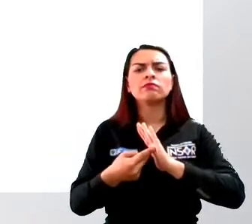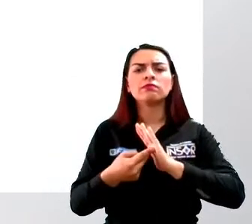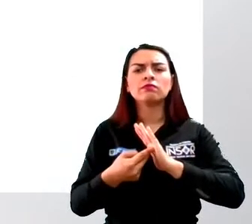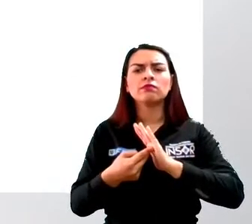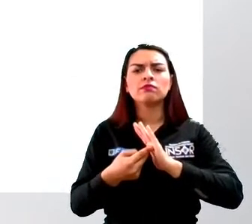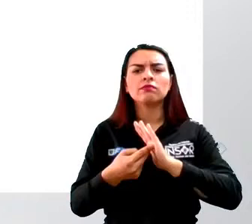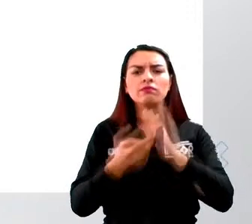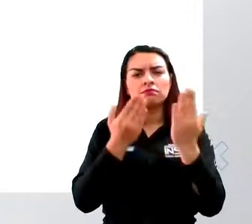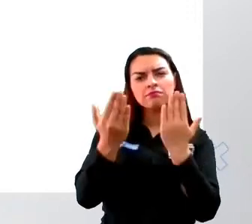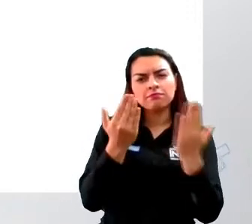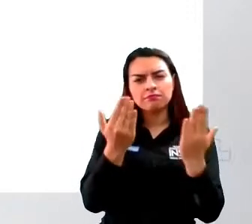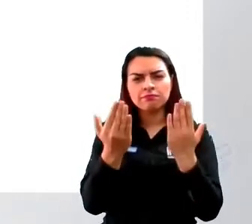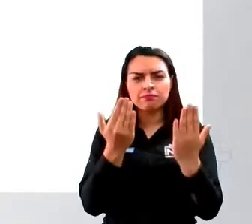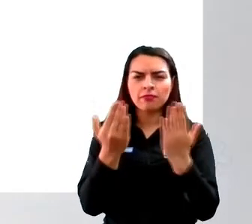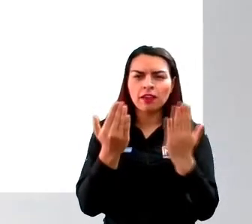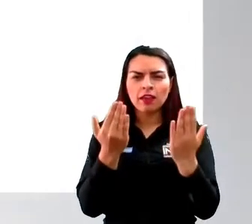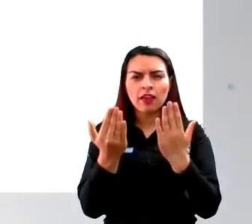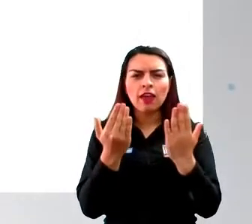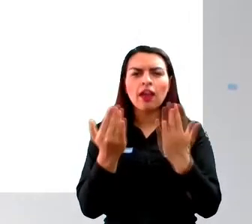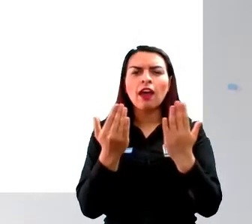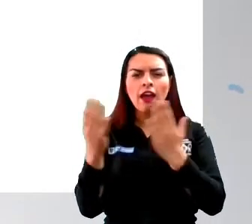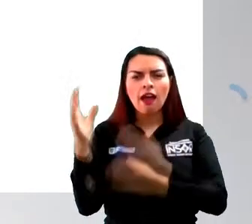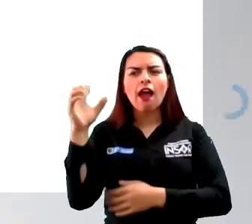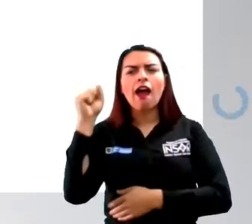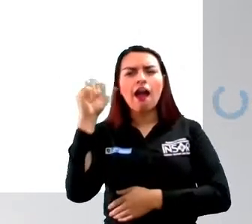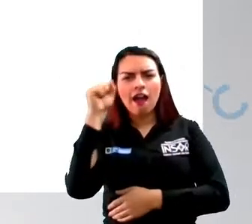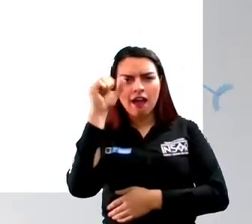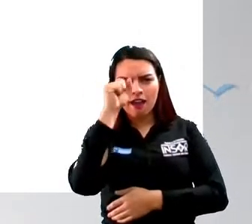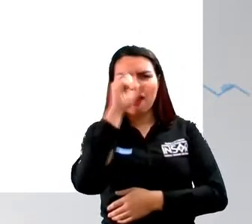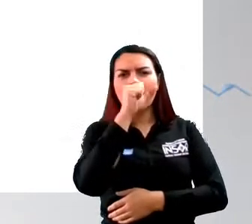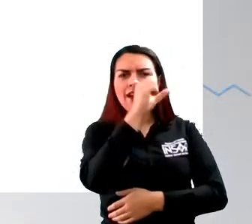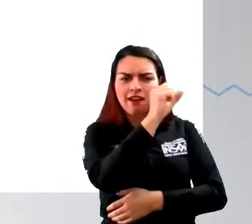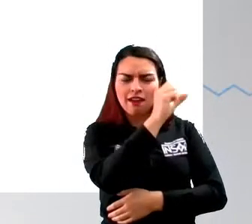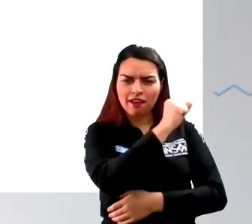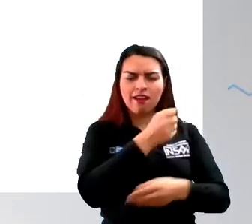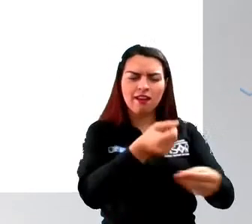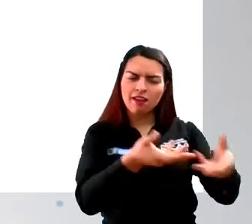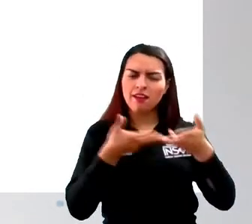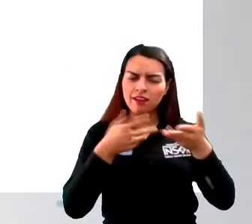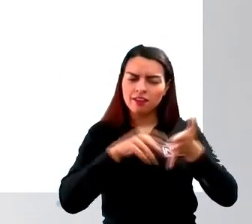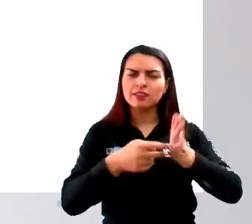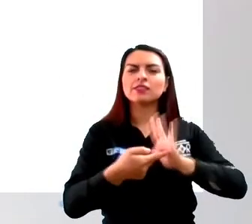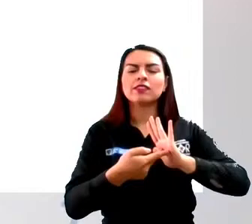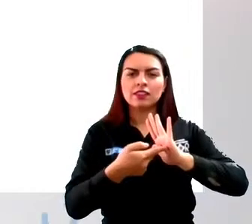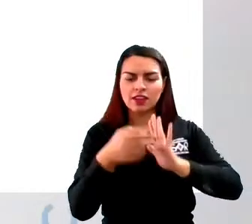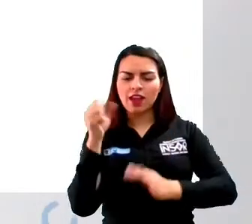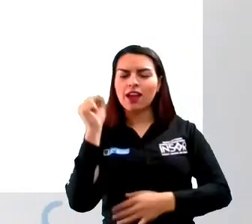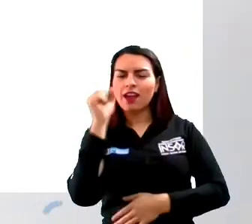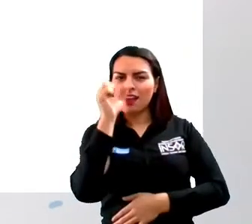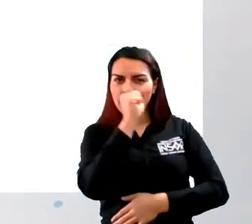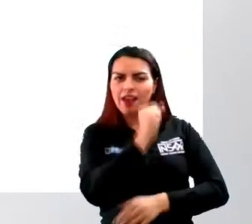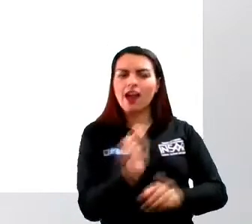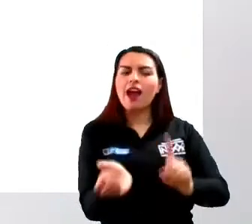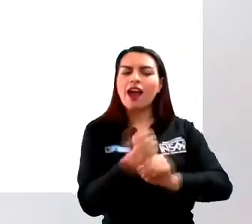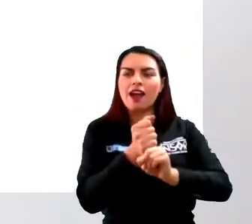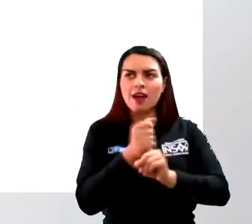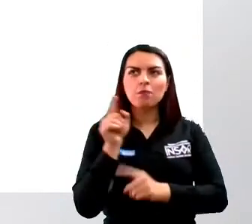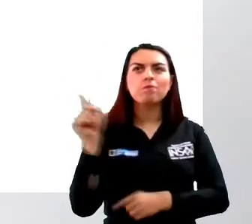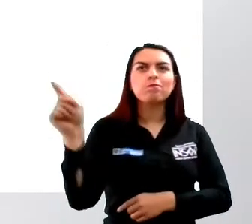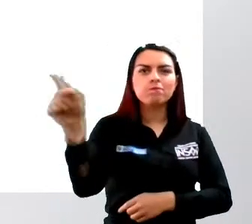como dar pistas acerca de qué es lo que puede estar logrando que la gente se